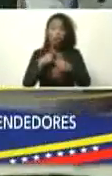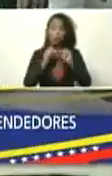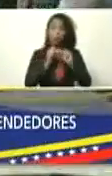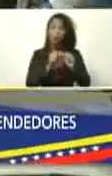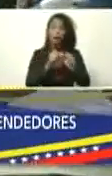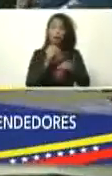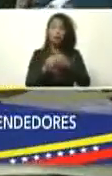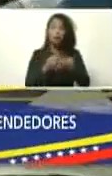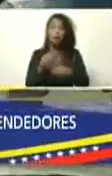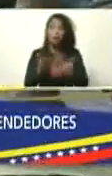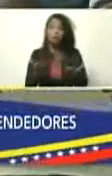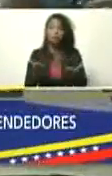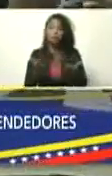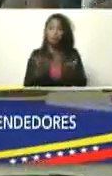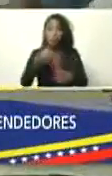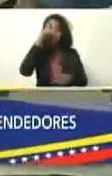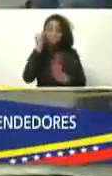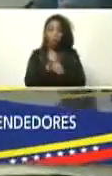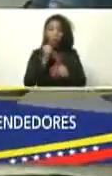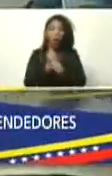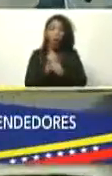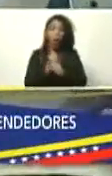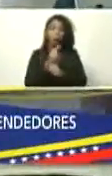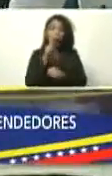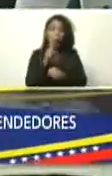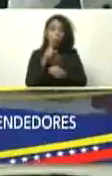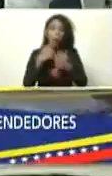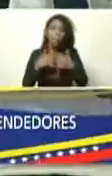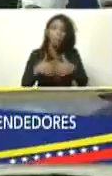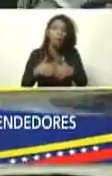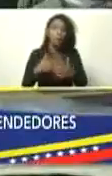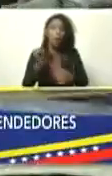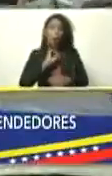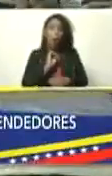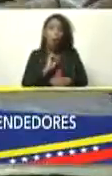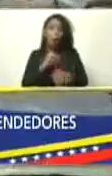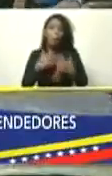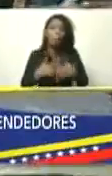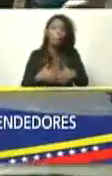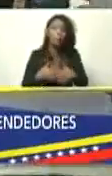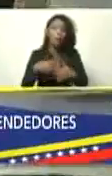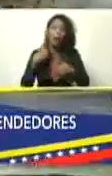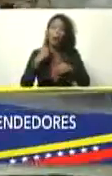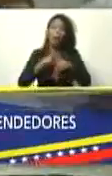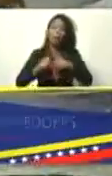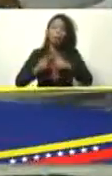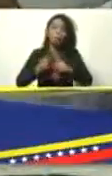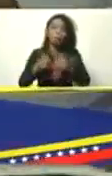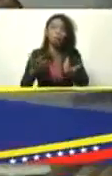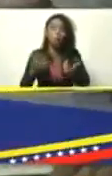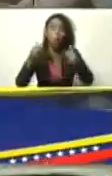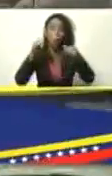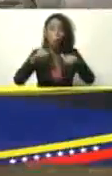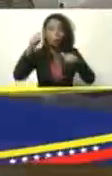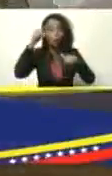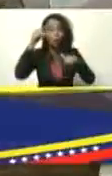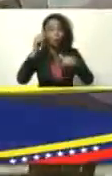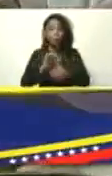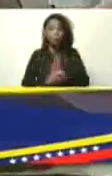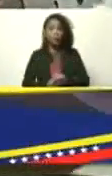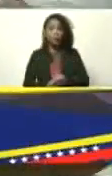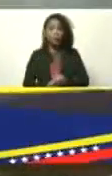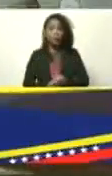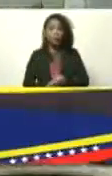siendo una empleada o empleado de un comercio o de una empresa de X, una industria. Hoy día